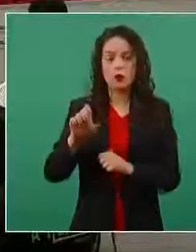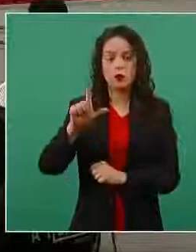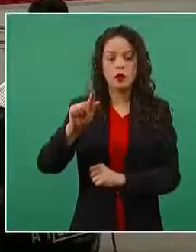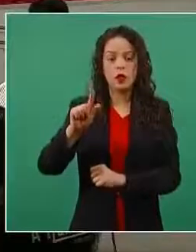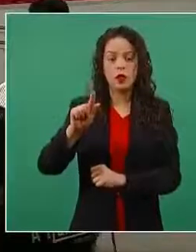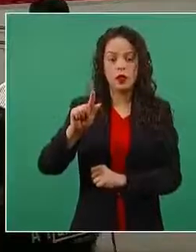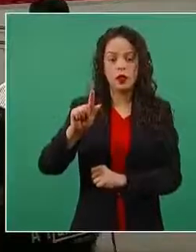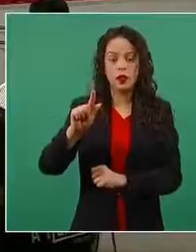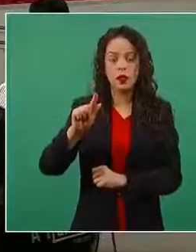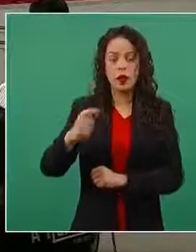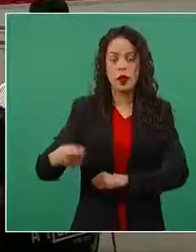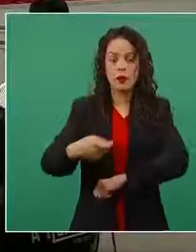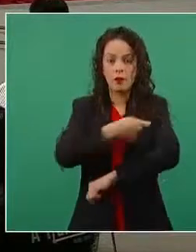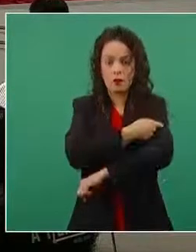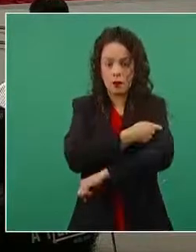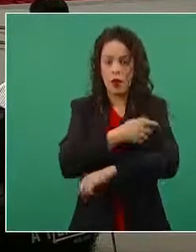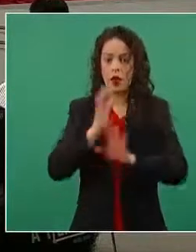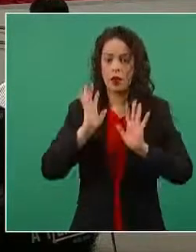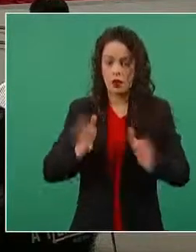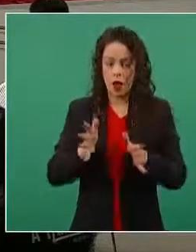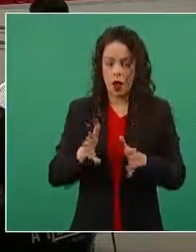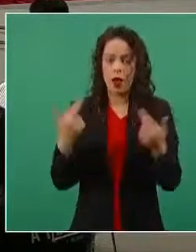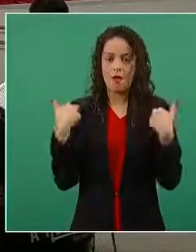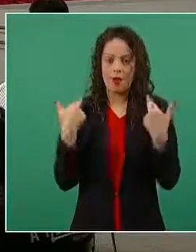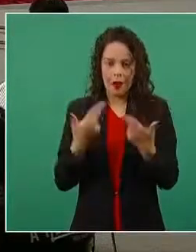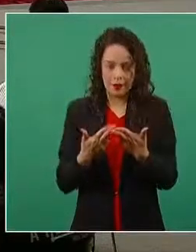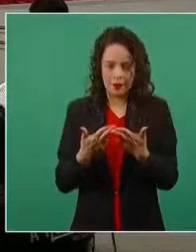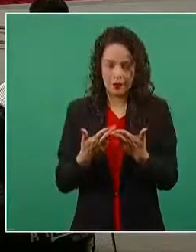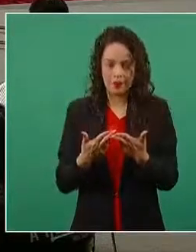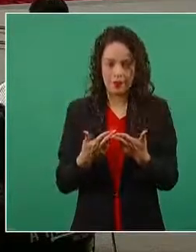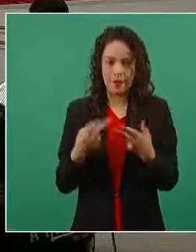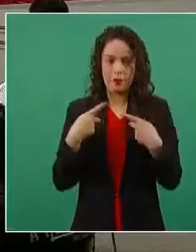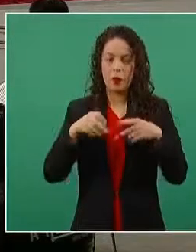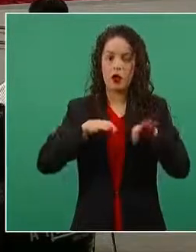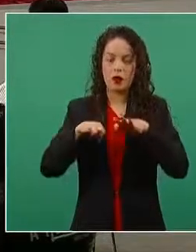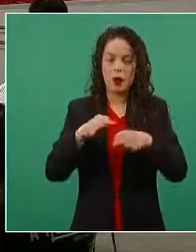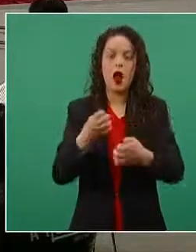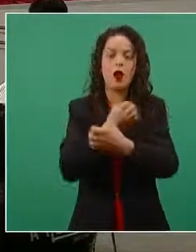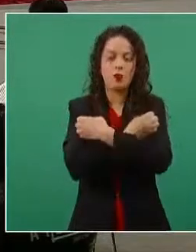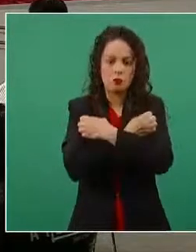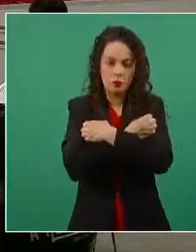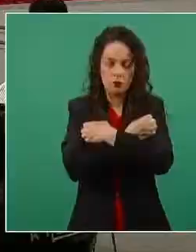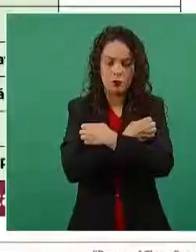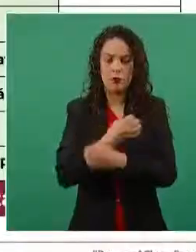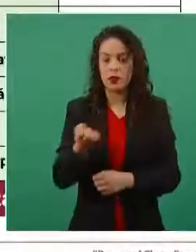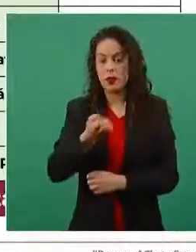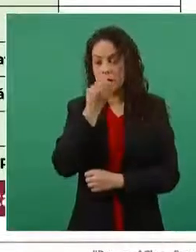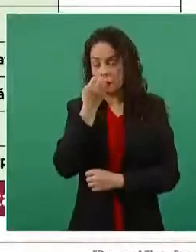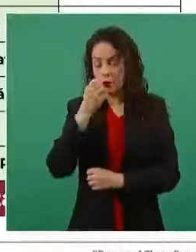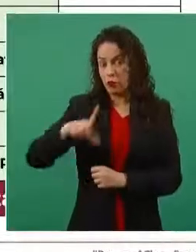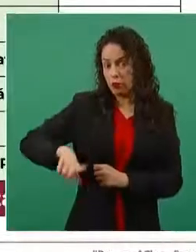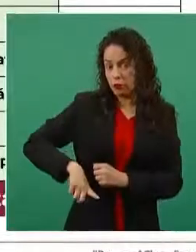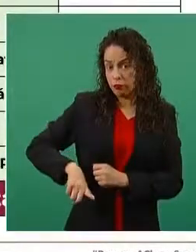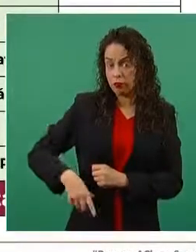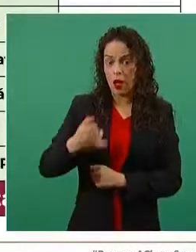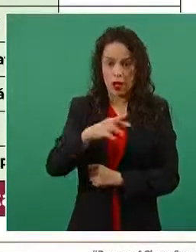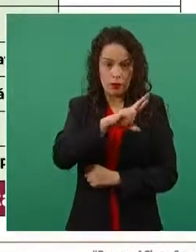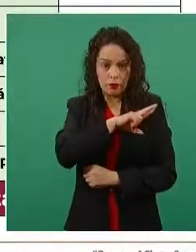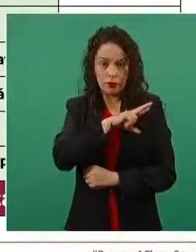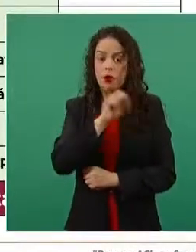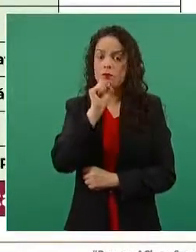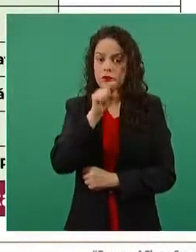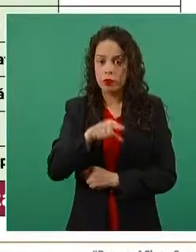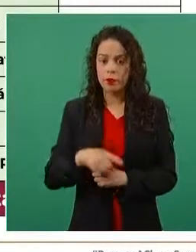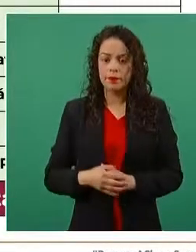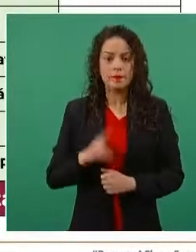498.470 vacunas aplicadas a los docentes, personal tanto de escuelas públicas como privadas.